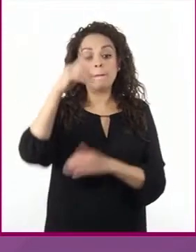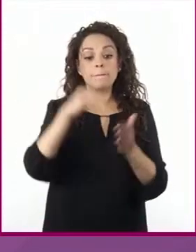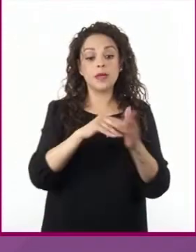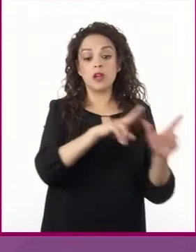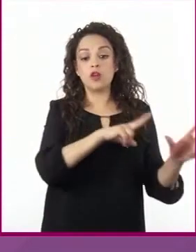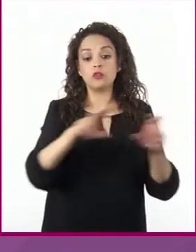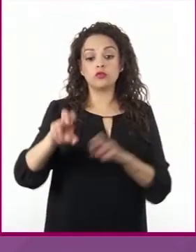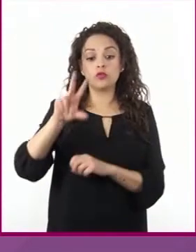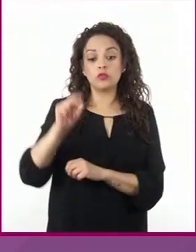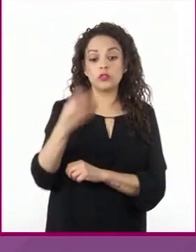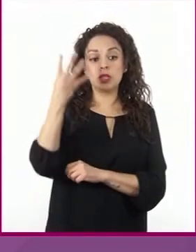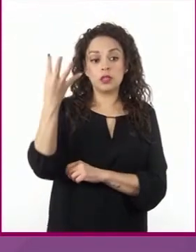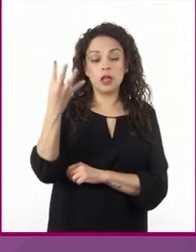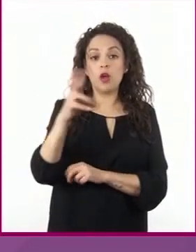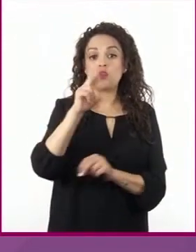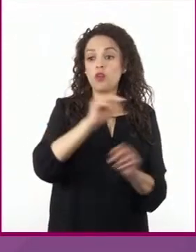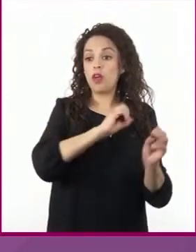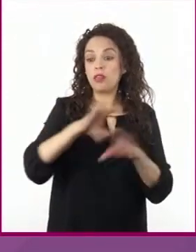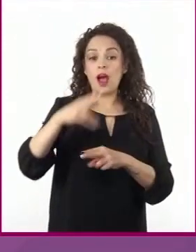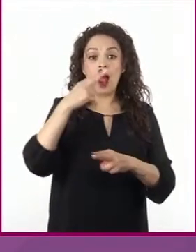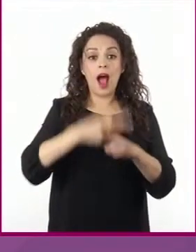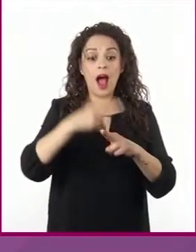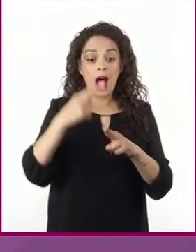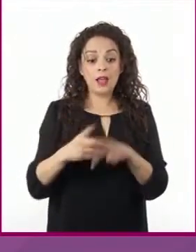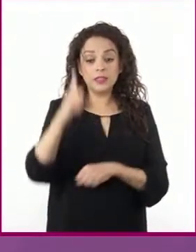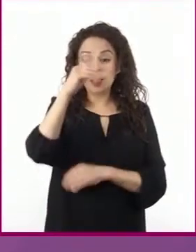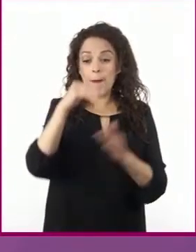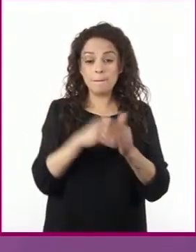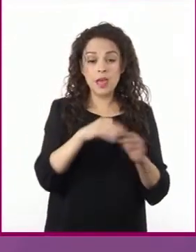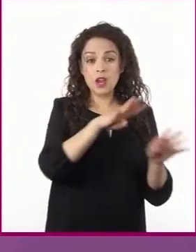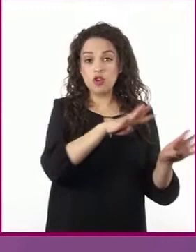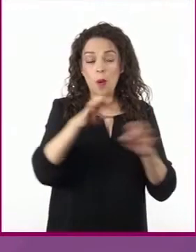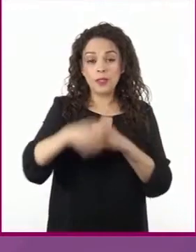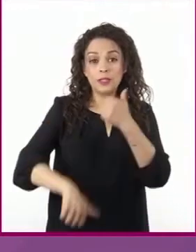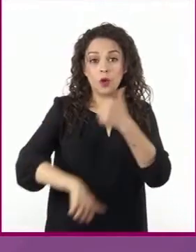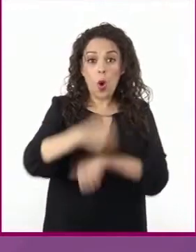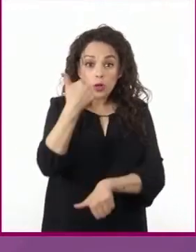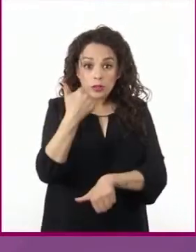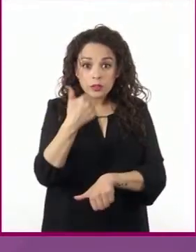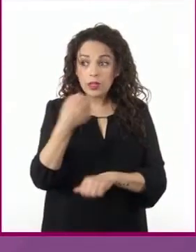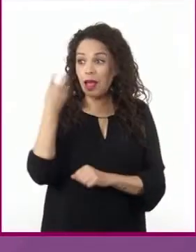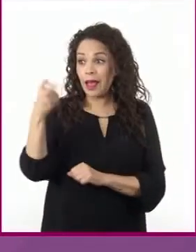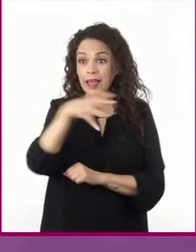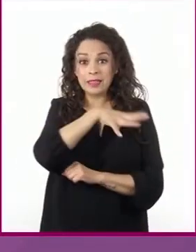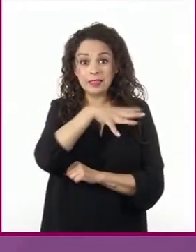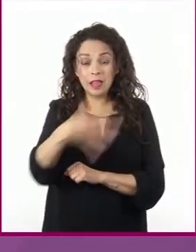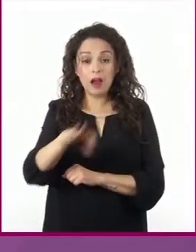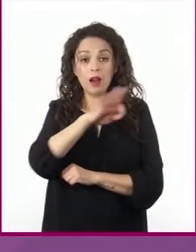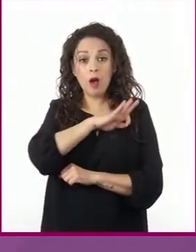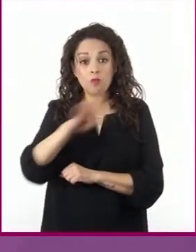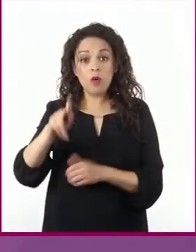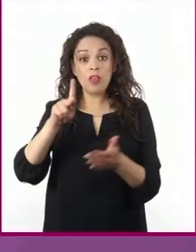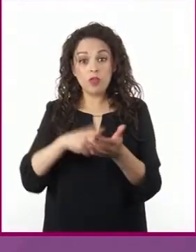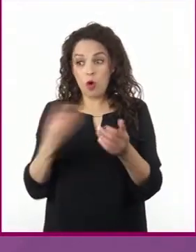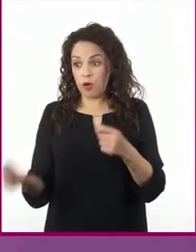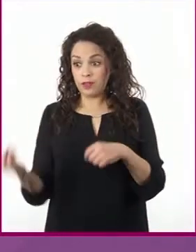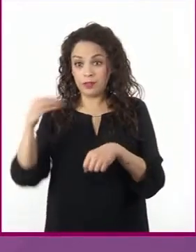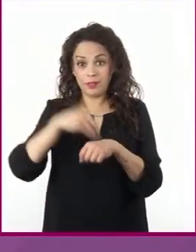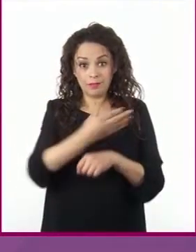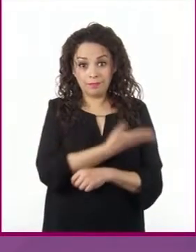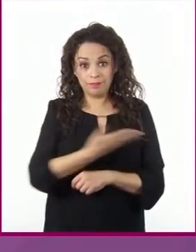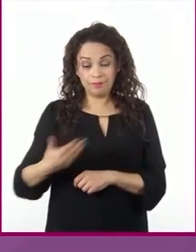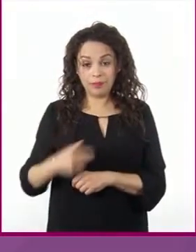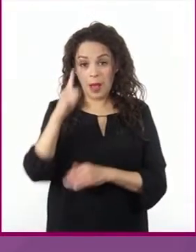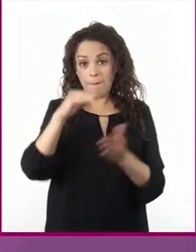y no lo abandonaría hasta 1911. Para que el general pudiera reelegirse en 1888,